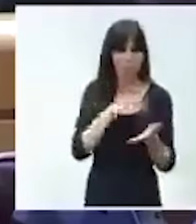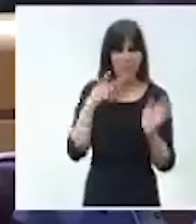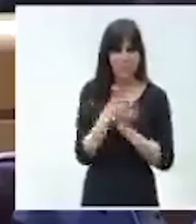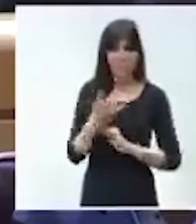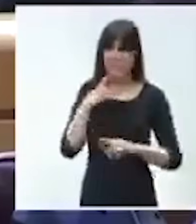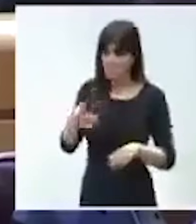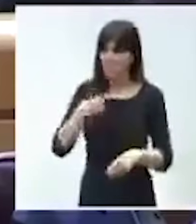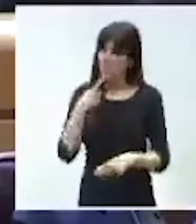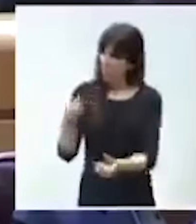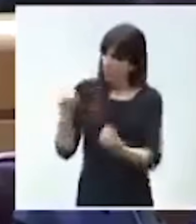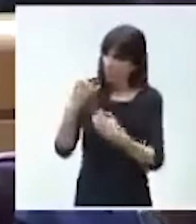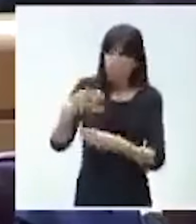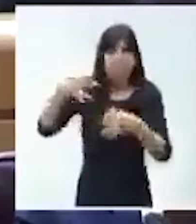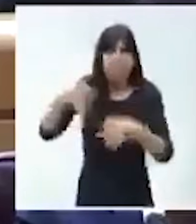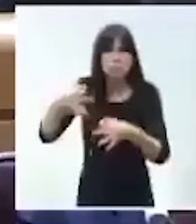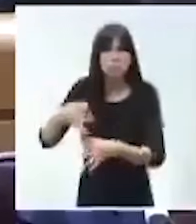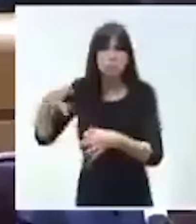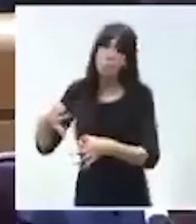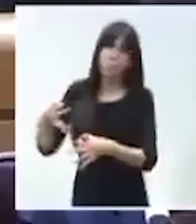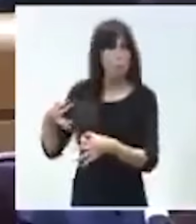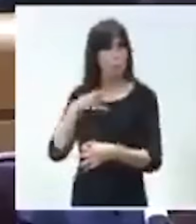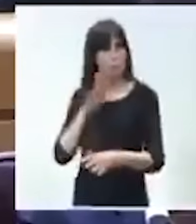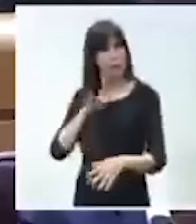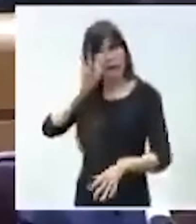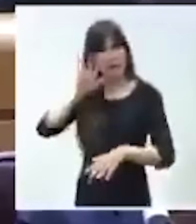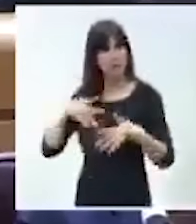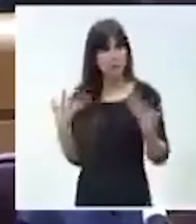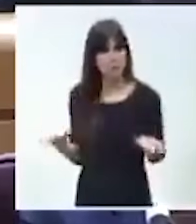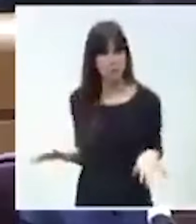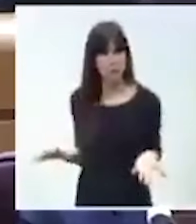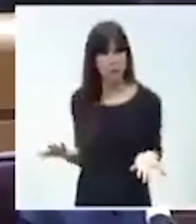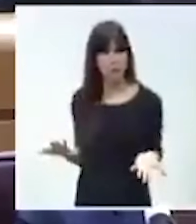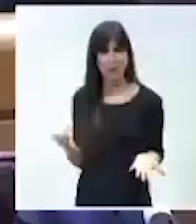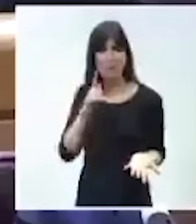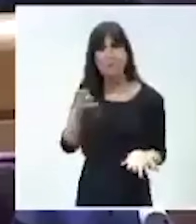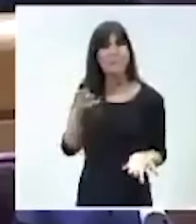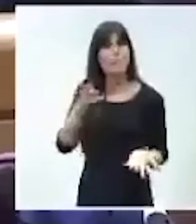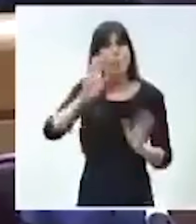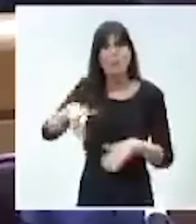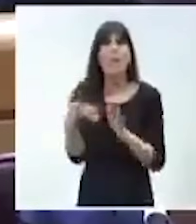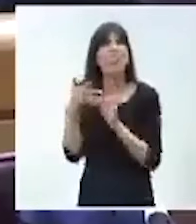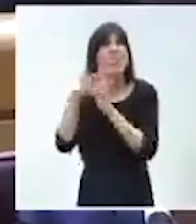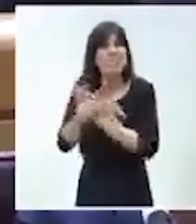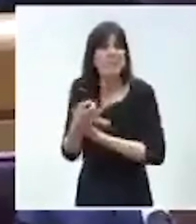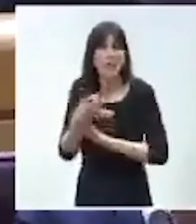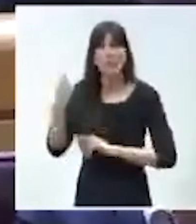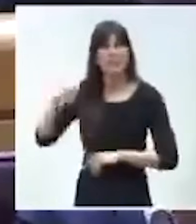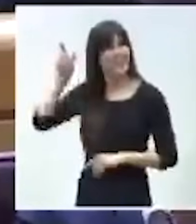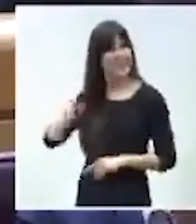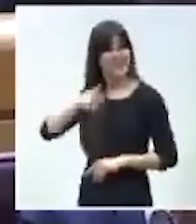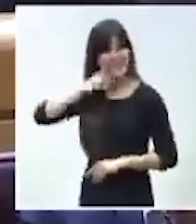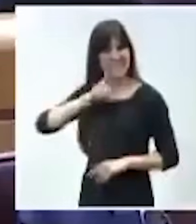La respuesta del dirigente del Partido Popular corrió como la pólvora por las redes sociales por sonrojar al ministro. Y es que